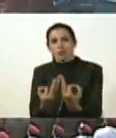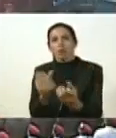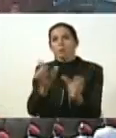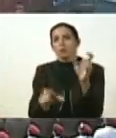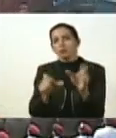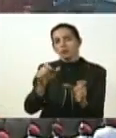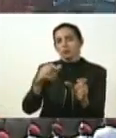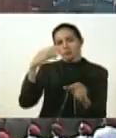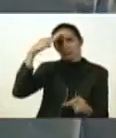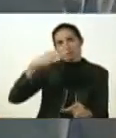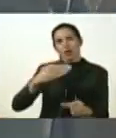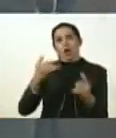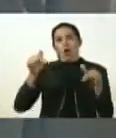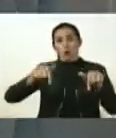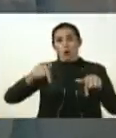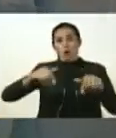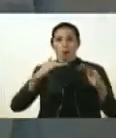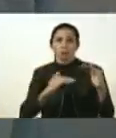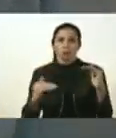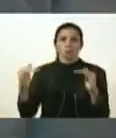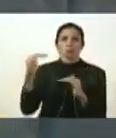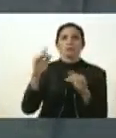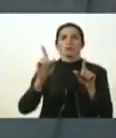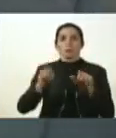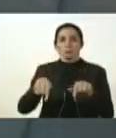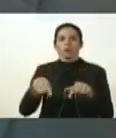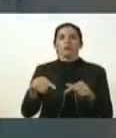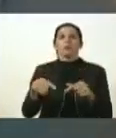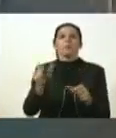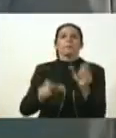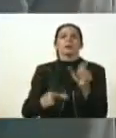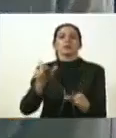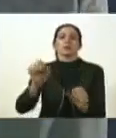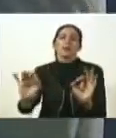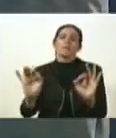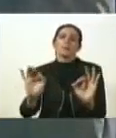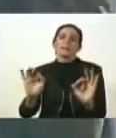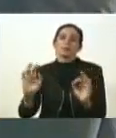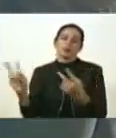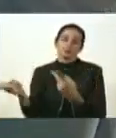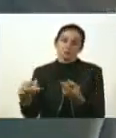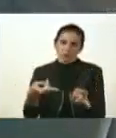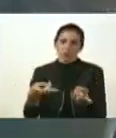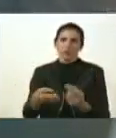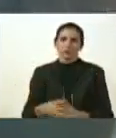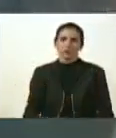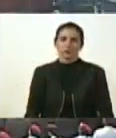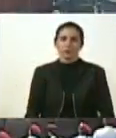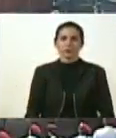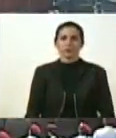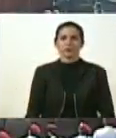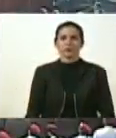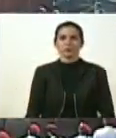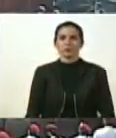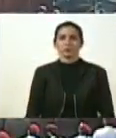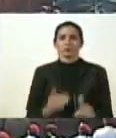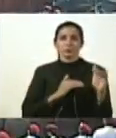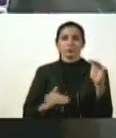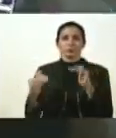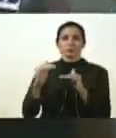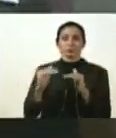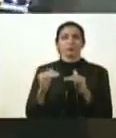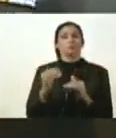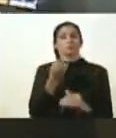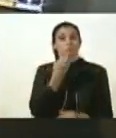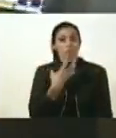militar que será ascendido, así como personalidades e invitados especiales. Un ascenso